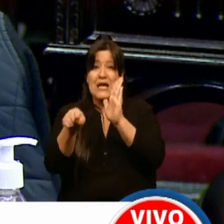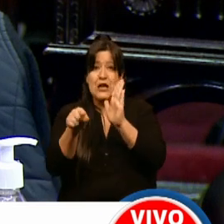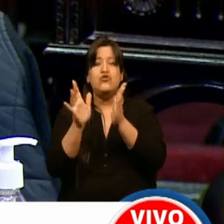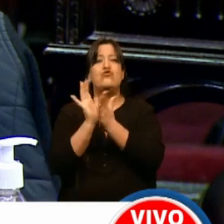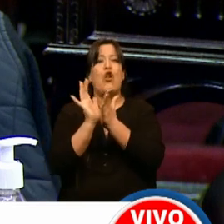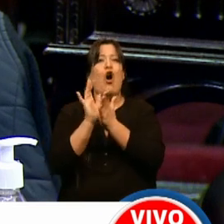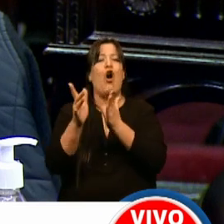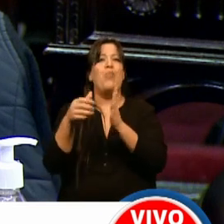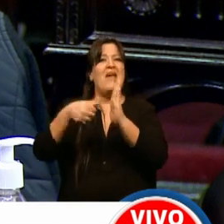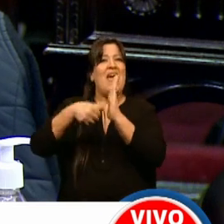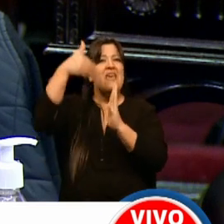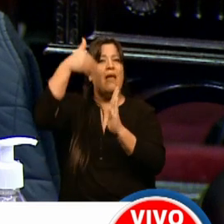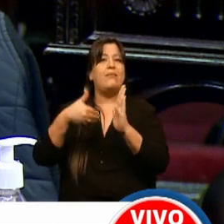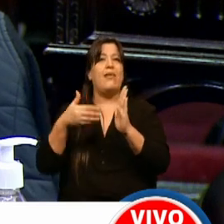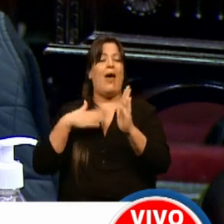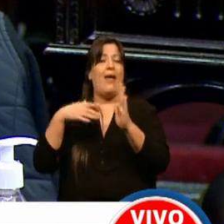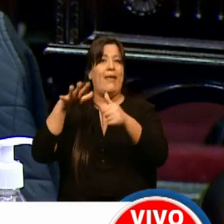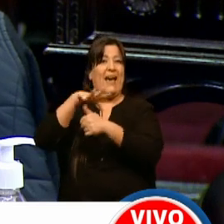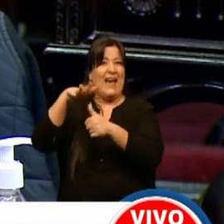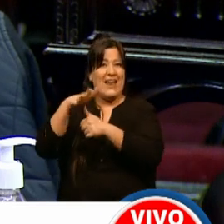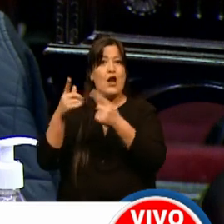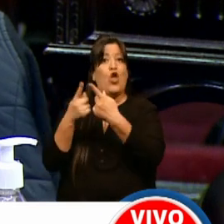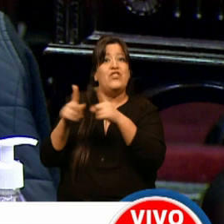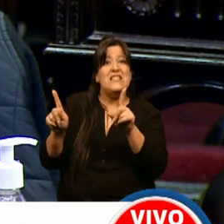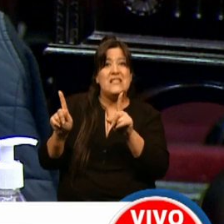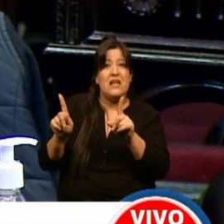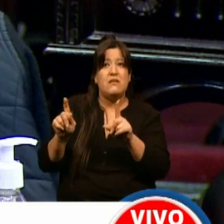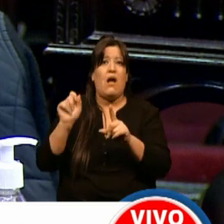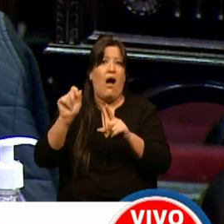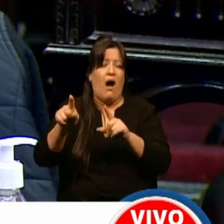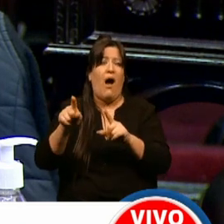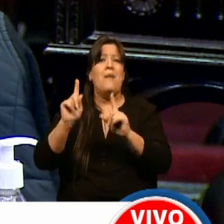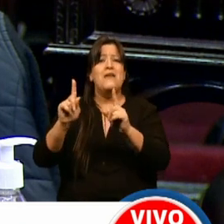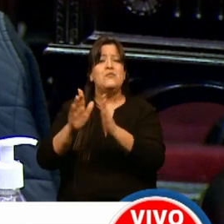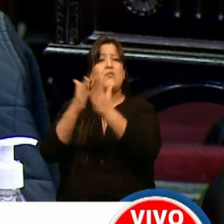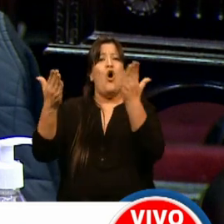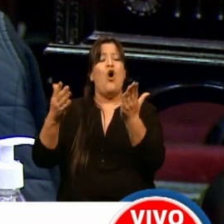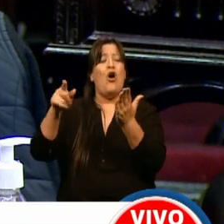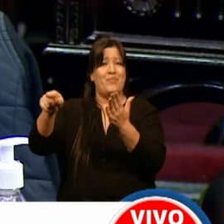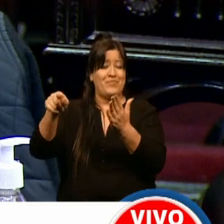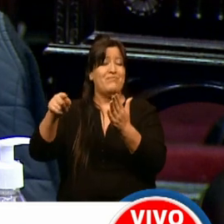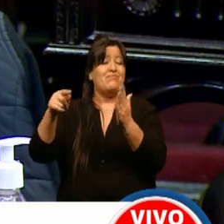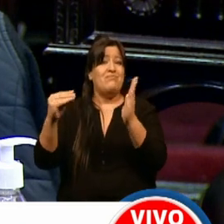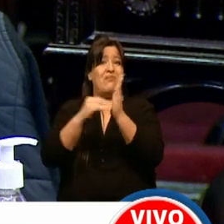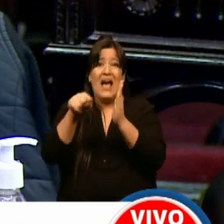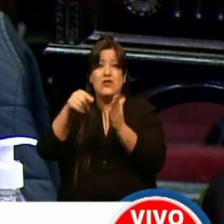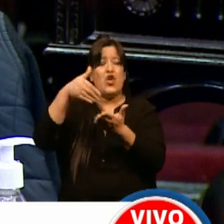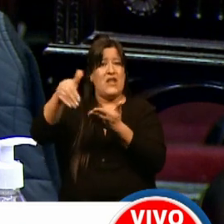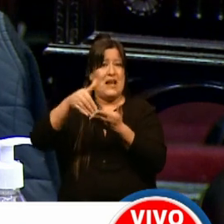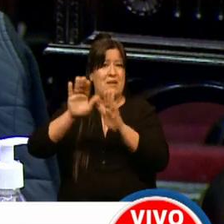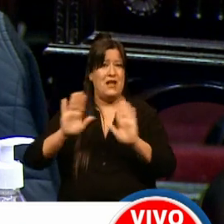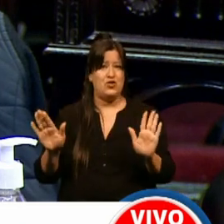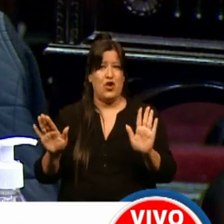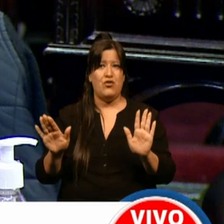elección de una identidad de género distinta a la que consta en el acta de nacimiento implica un acto discriminatorio